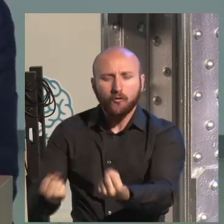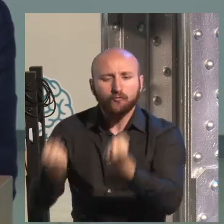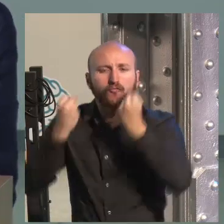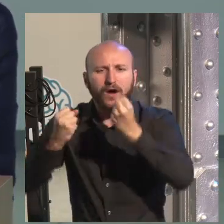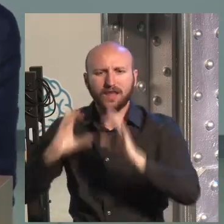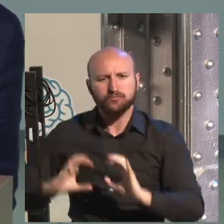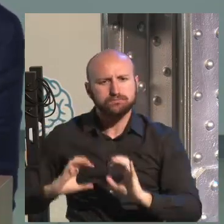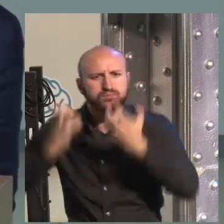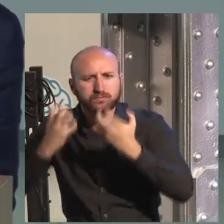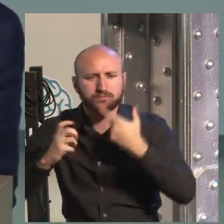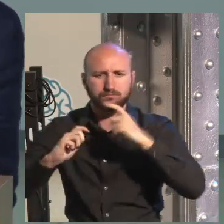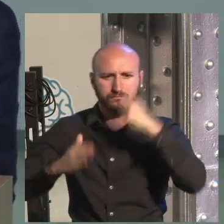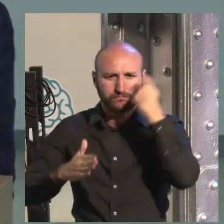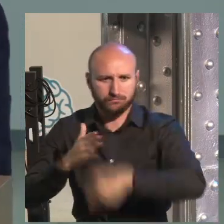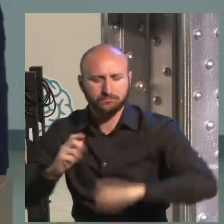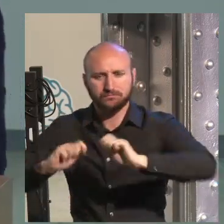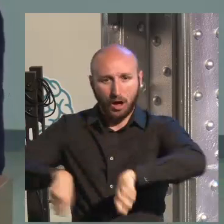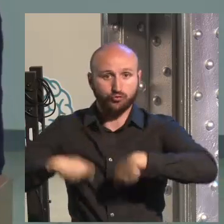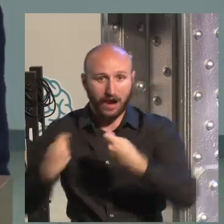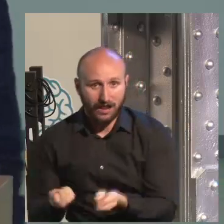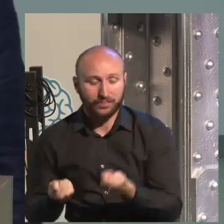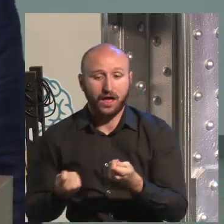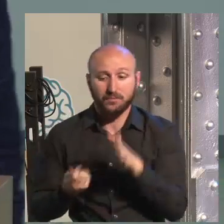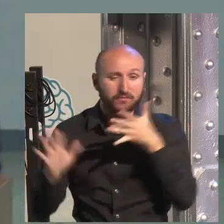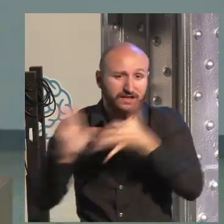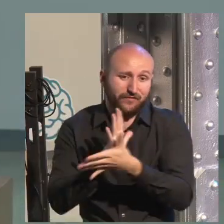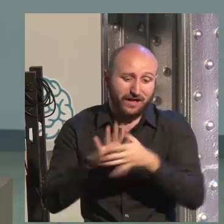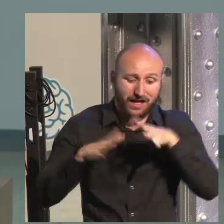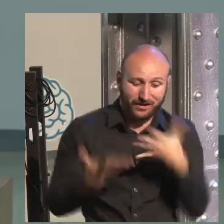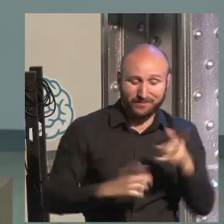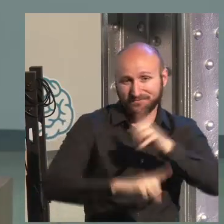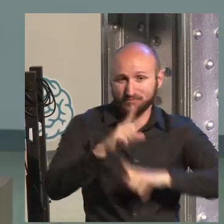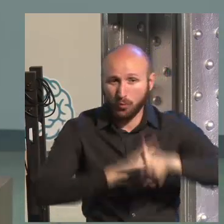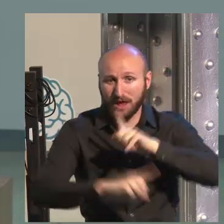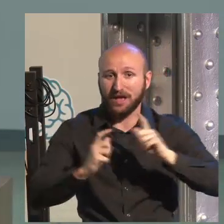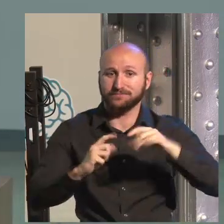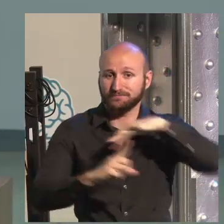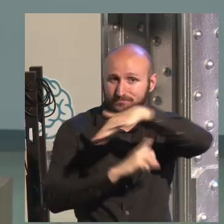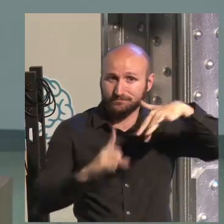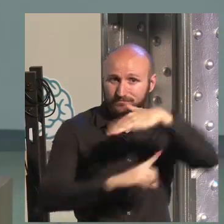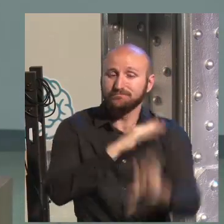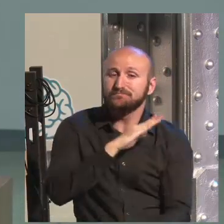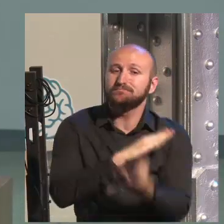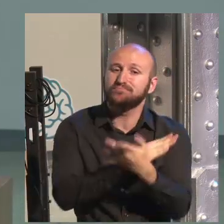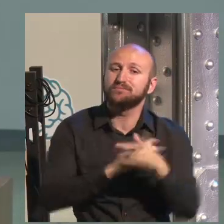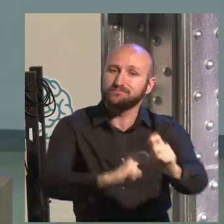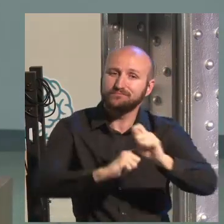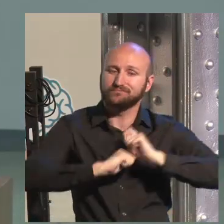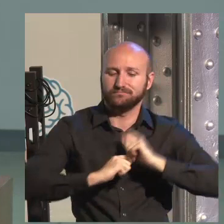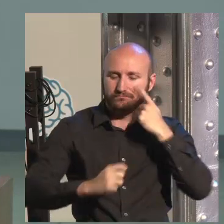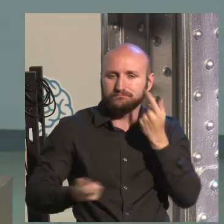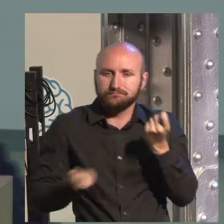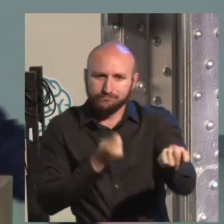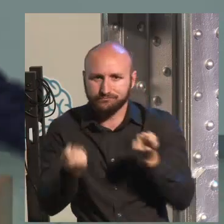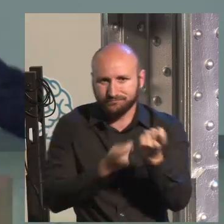naturaleza. Es decir, las otras especies, los climas, los problemas que plantea el medio ambiente son los que nos han moldeado a lo